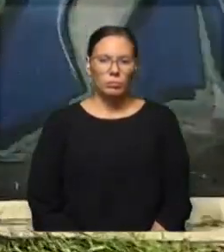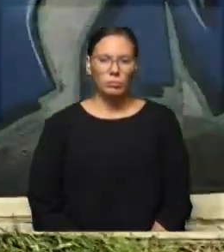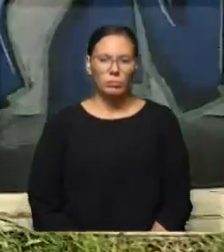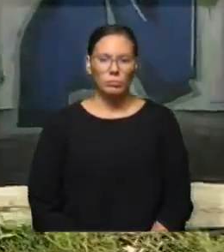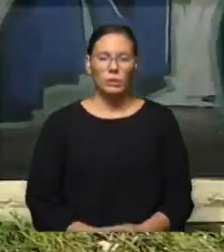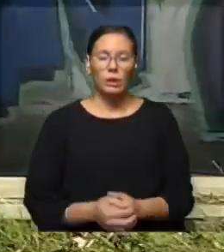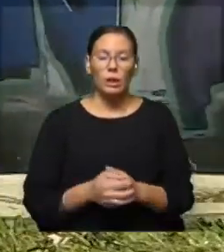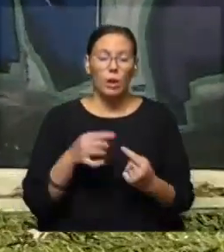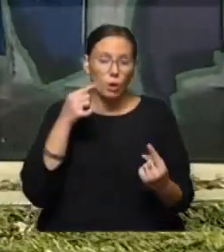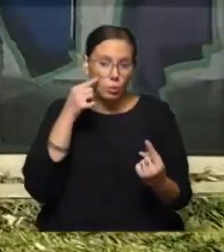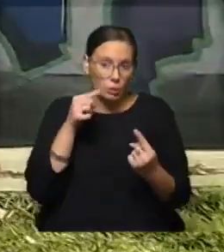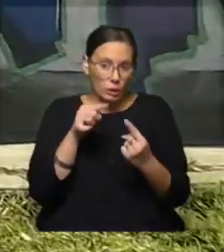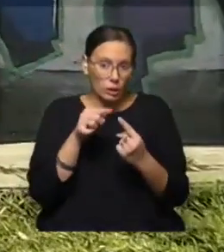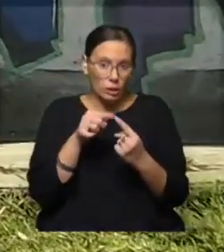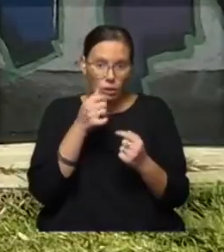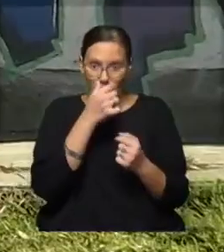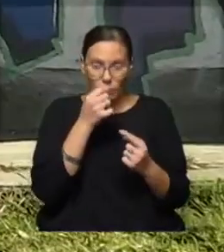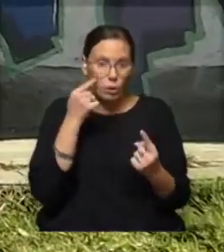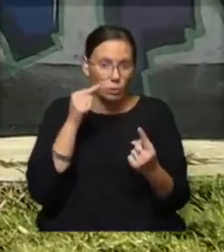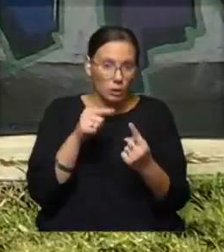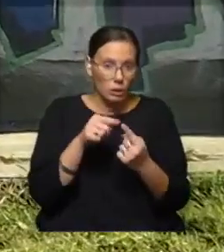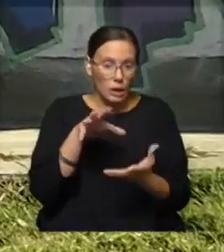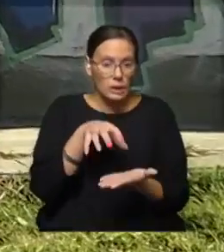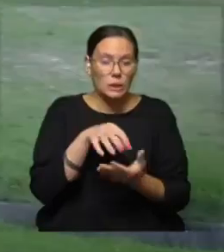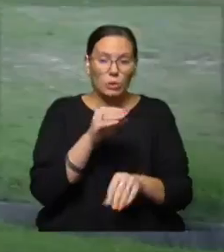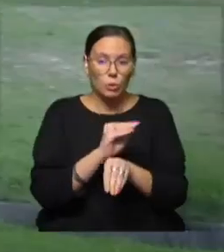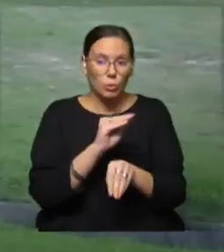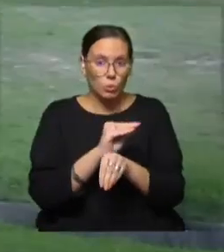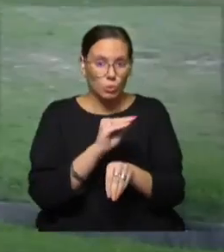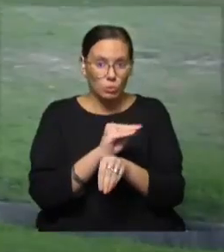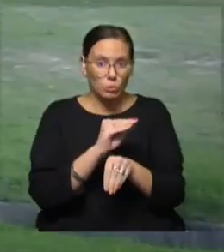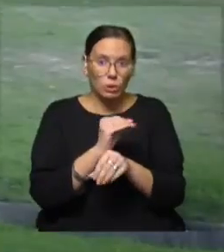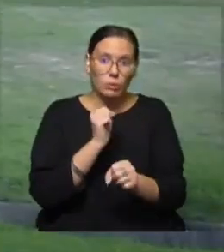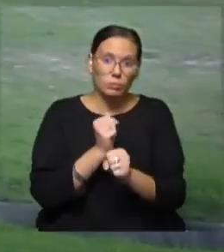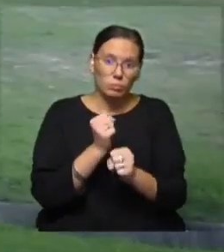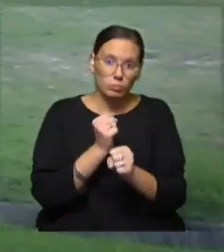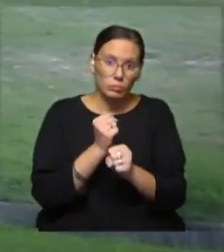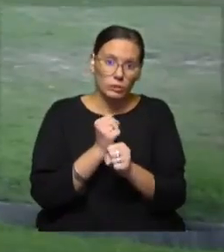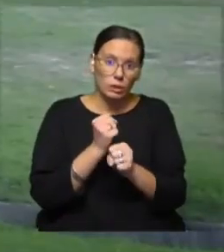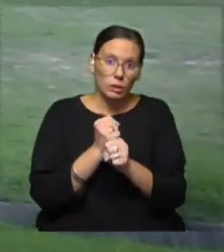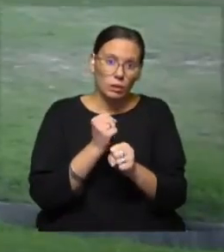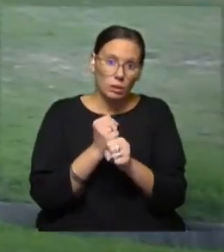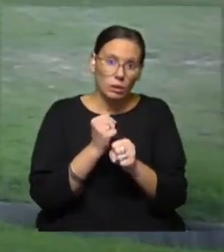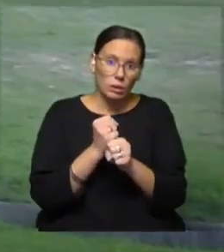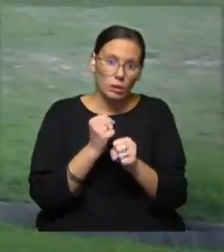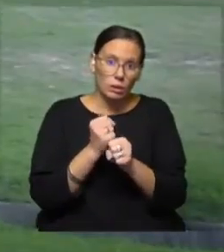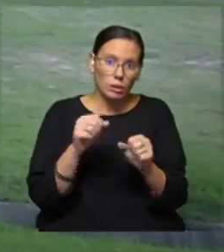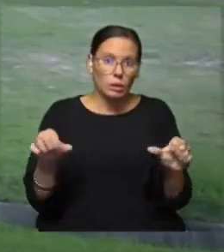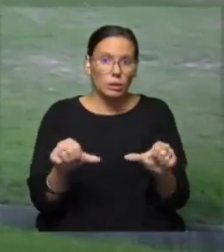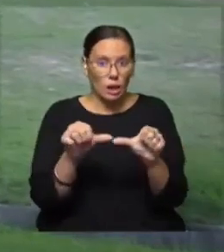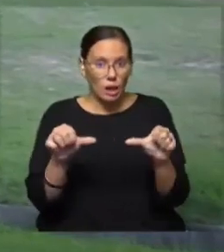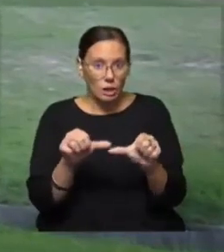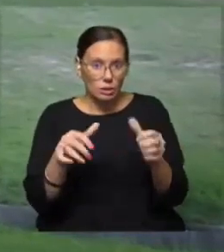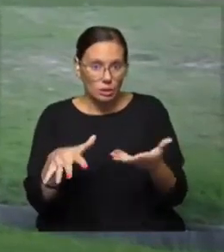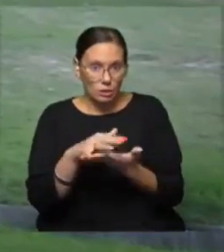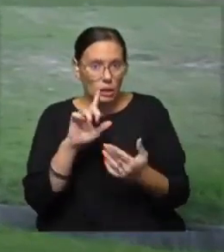El objetivo un poco desde el Centro Cultural es trabajar más allá de este acto puntual